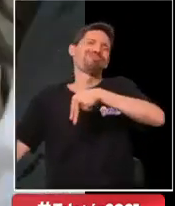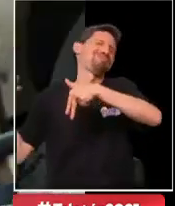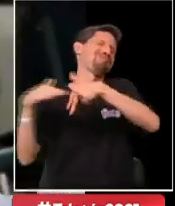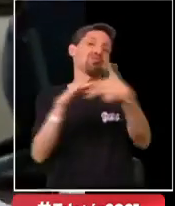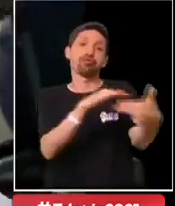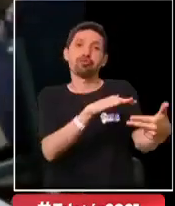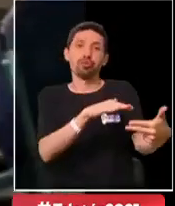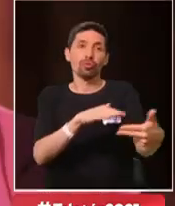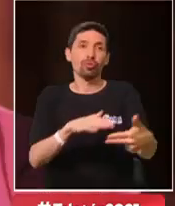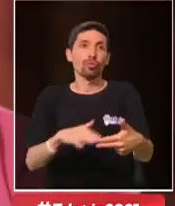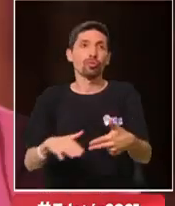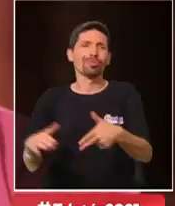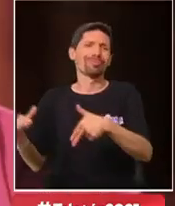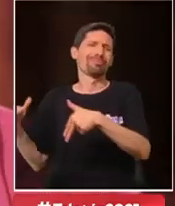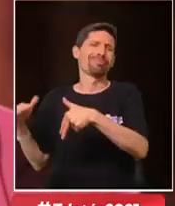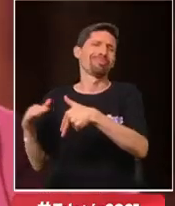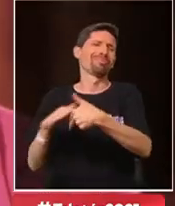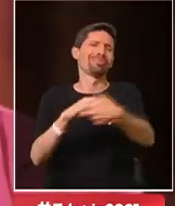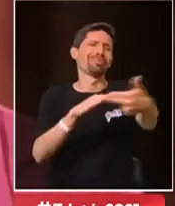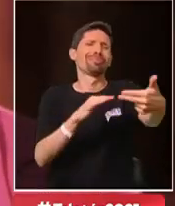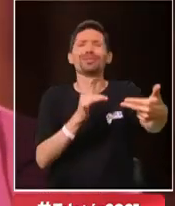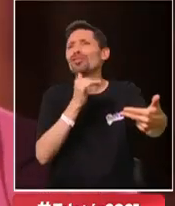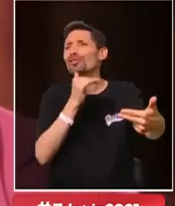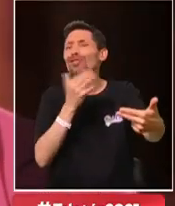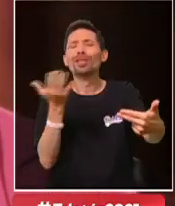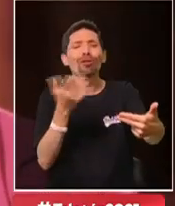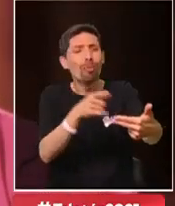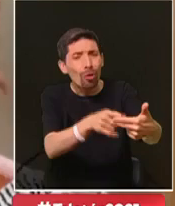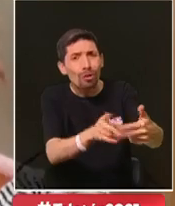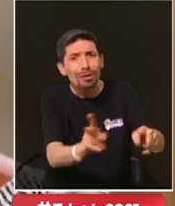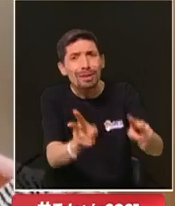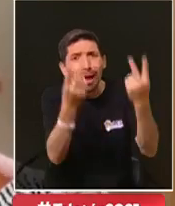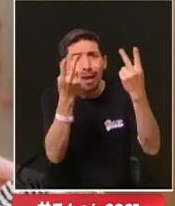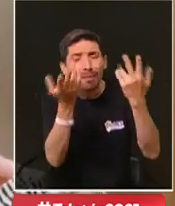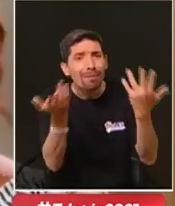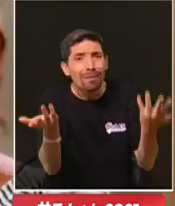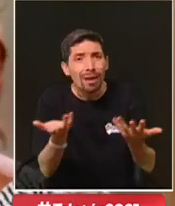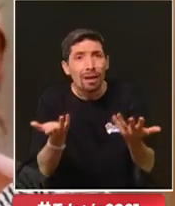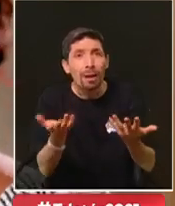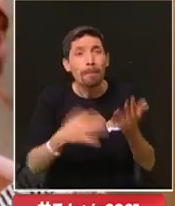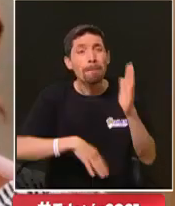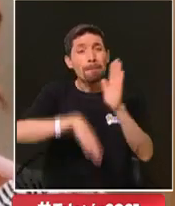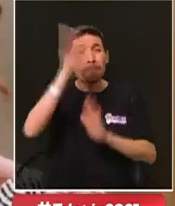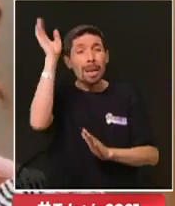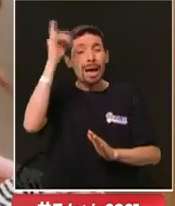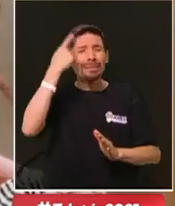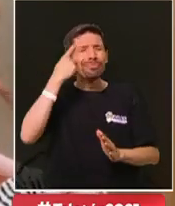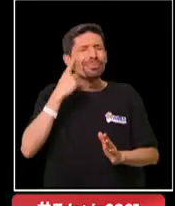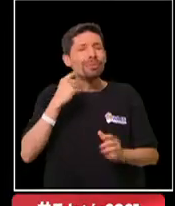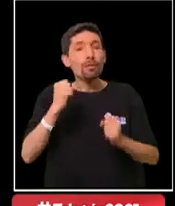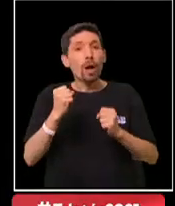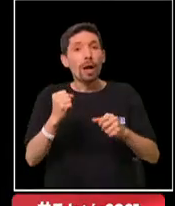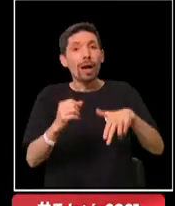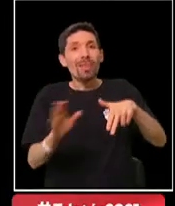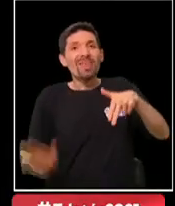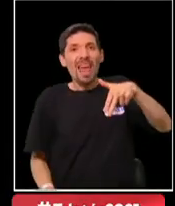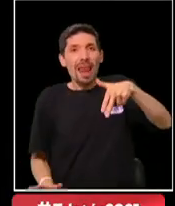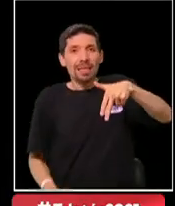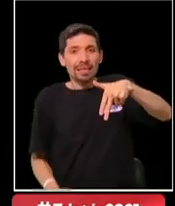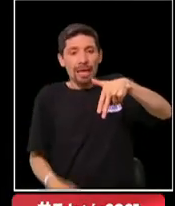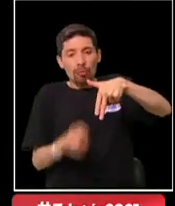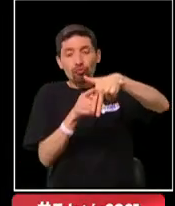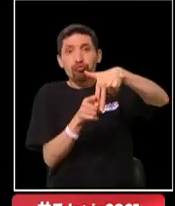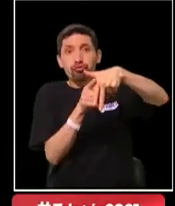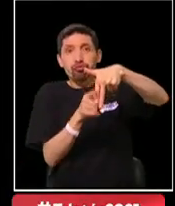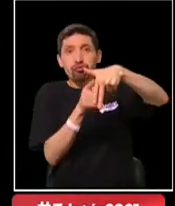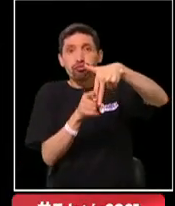La agarró, la tiró. No sabemos cómo ella sobrevivió al accidente. El mayor daño que tuvo fue en su pierna derecha, porque el